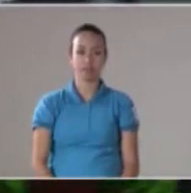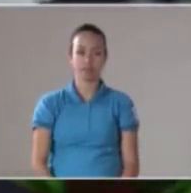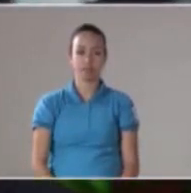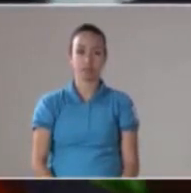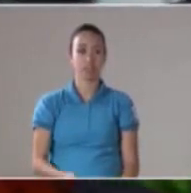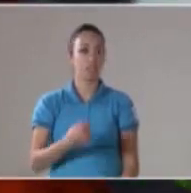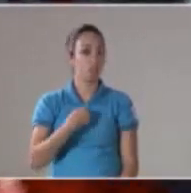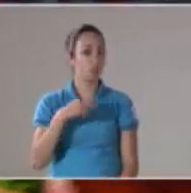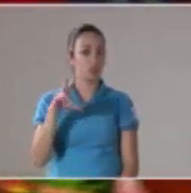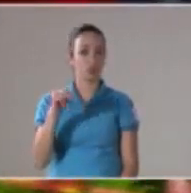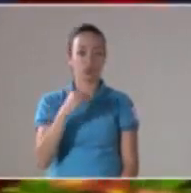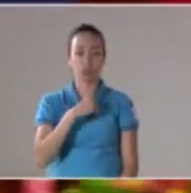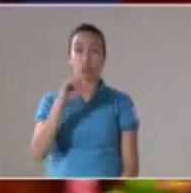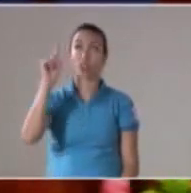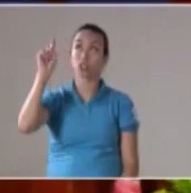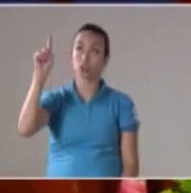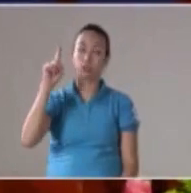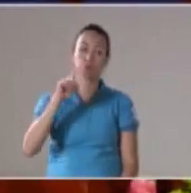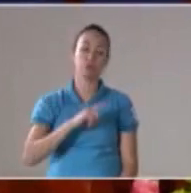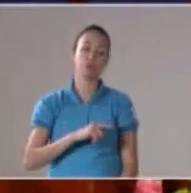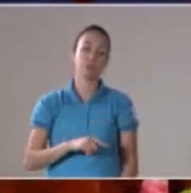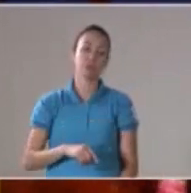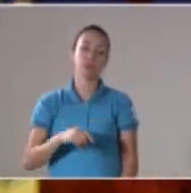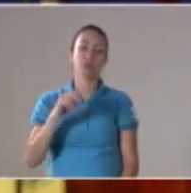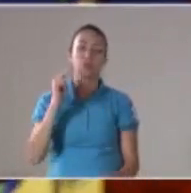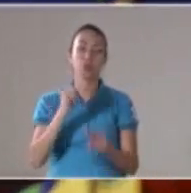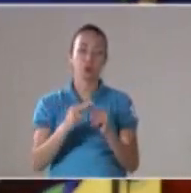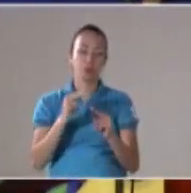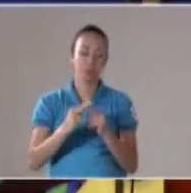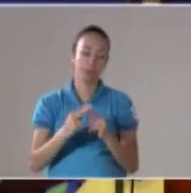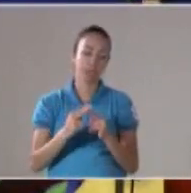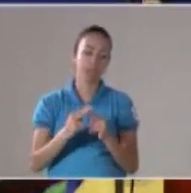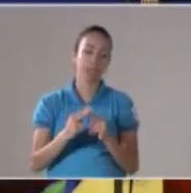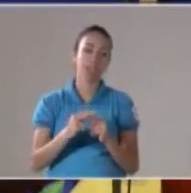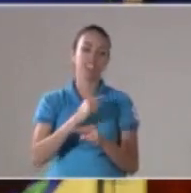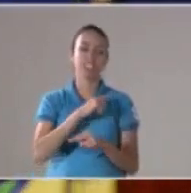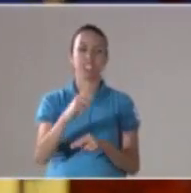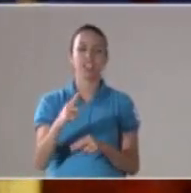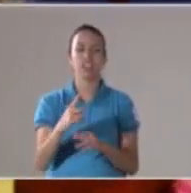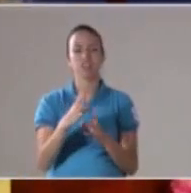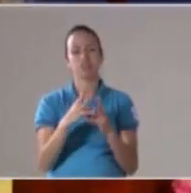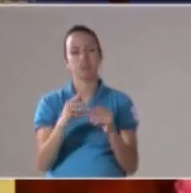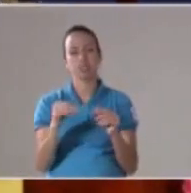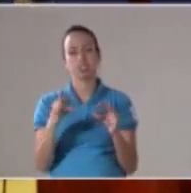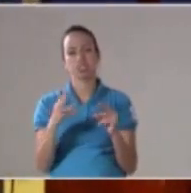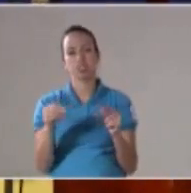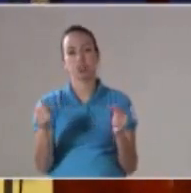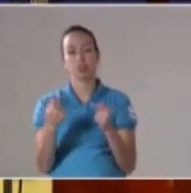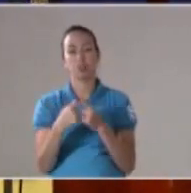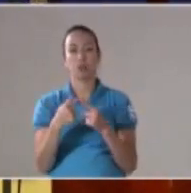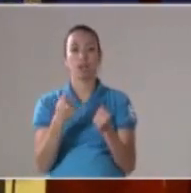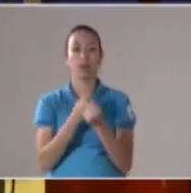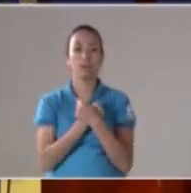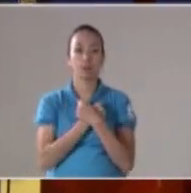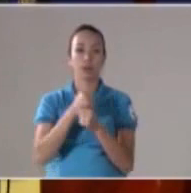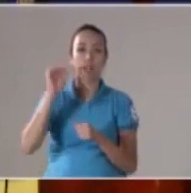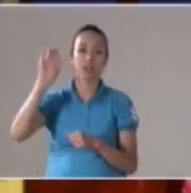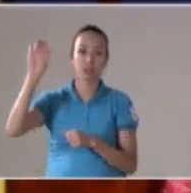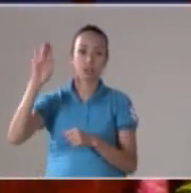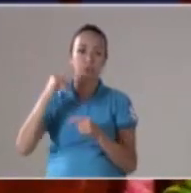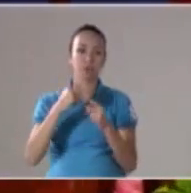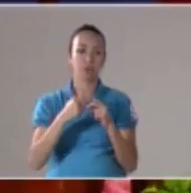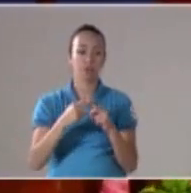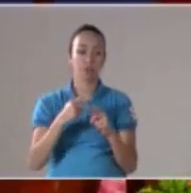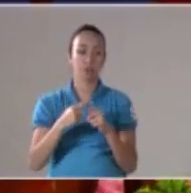Y yo no quiero que tú te arriesgues a que tu nombre sea manchado, Señor. Por amor a tu nombre, Señor,